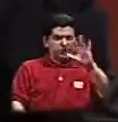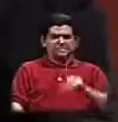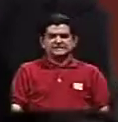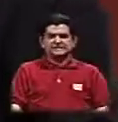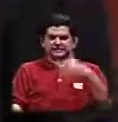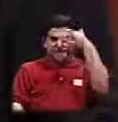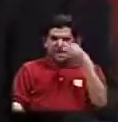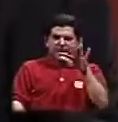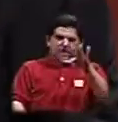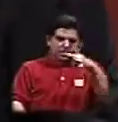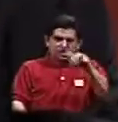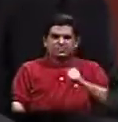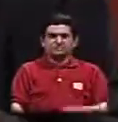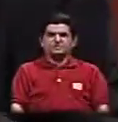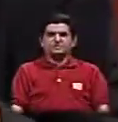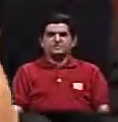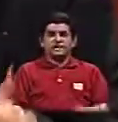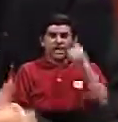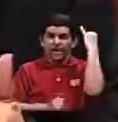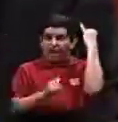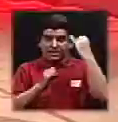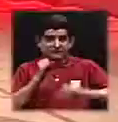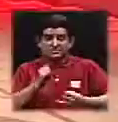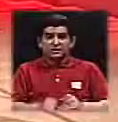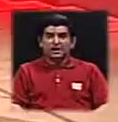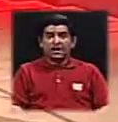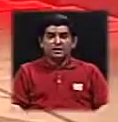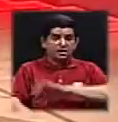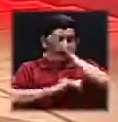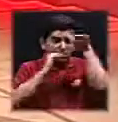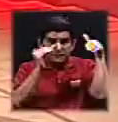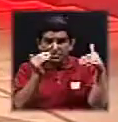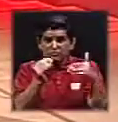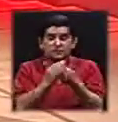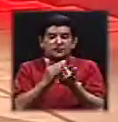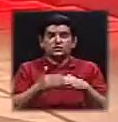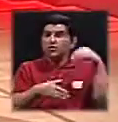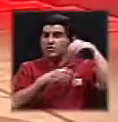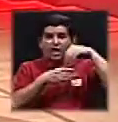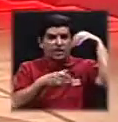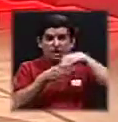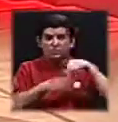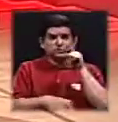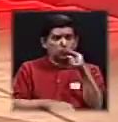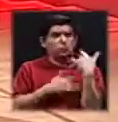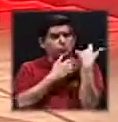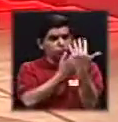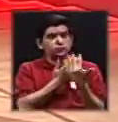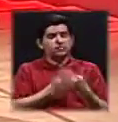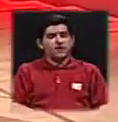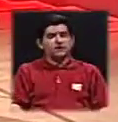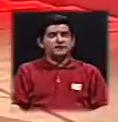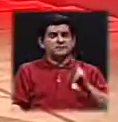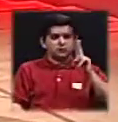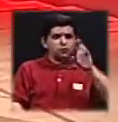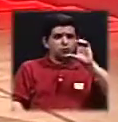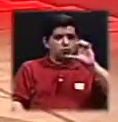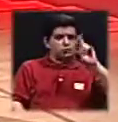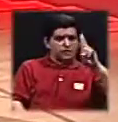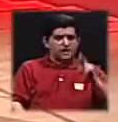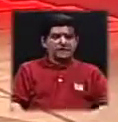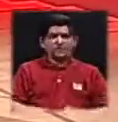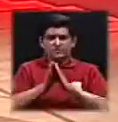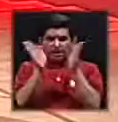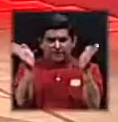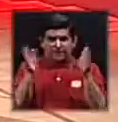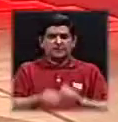que anda por allí. Al final de todas estas inversiones, ¿ustedes esperarían que la Universidad de Costa Rica en general y